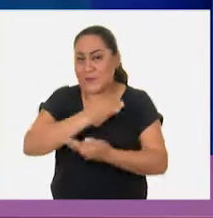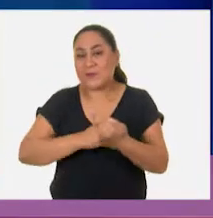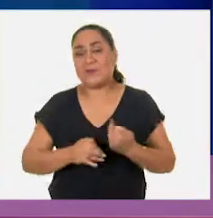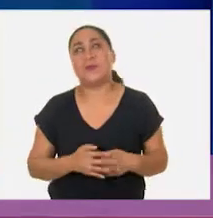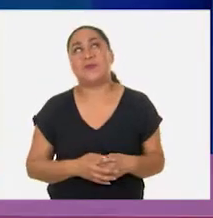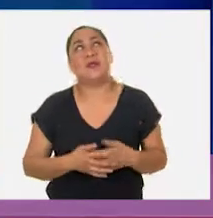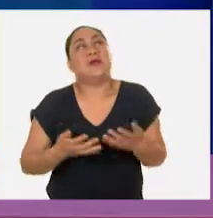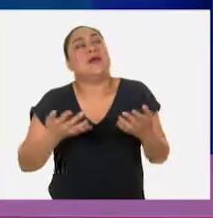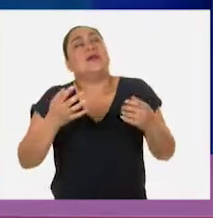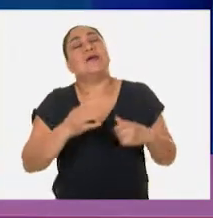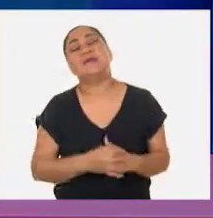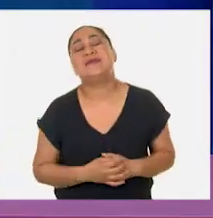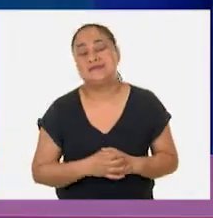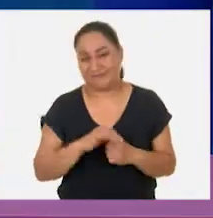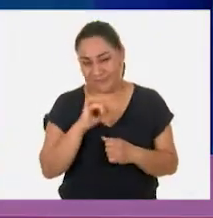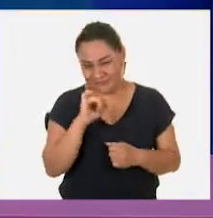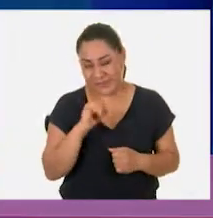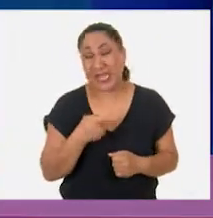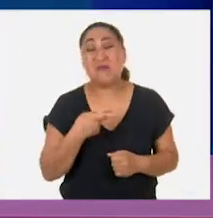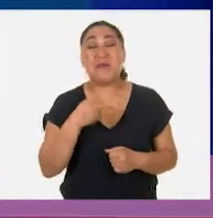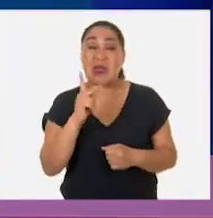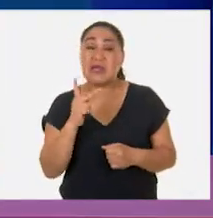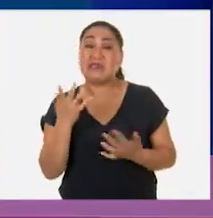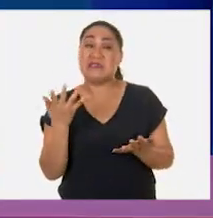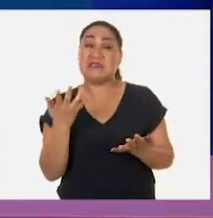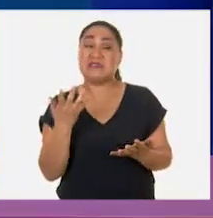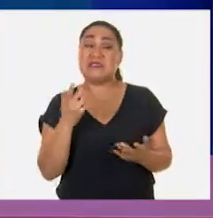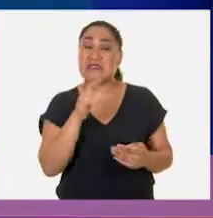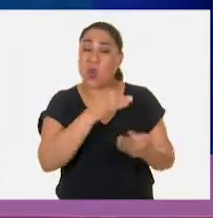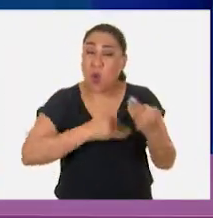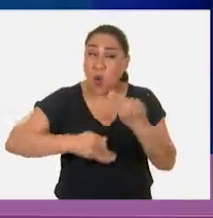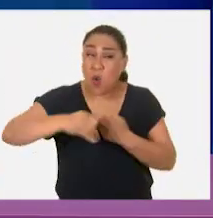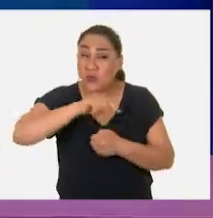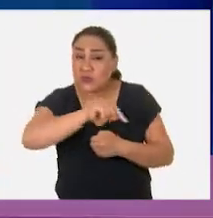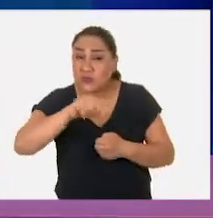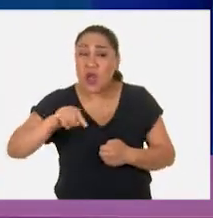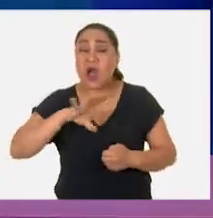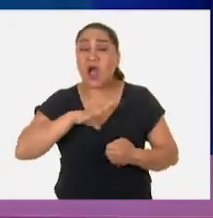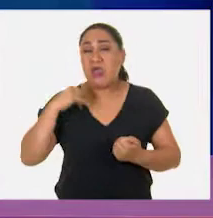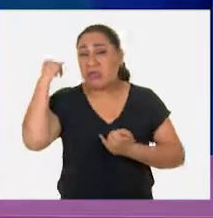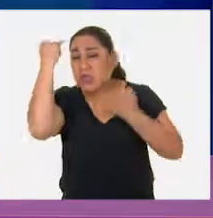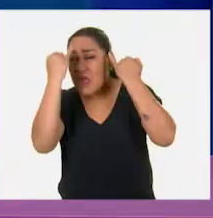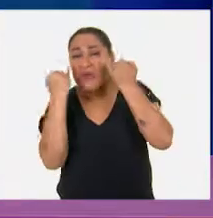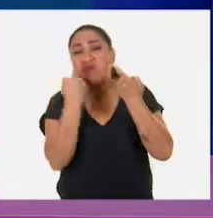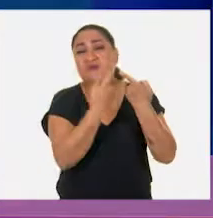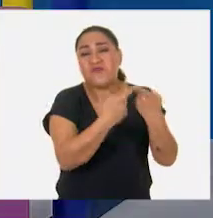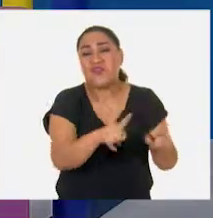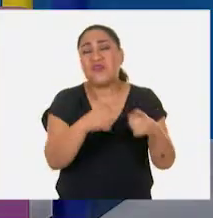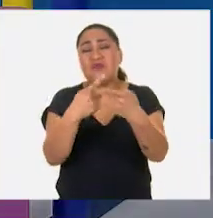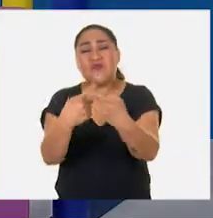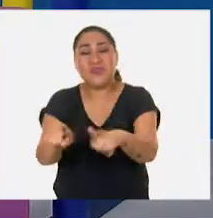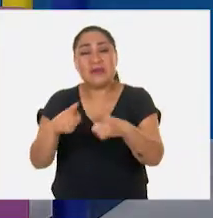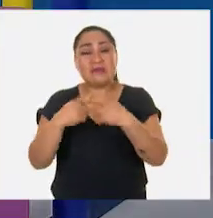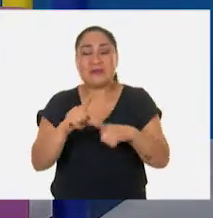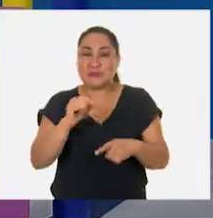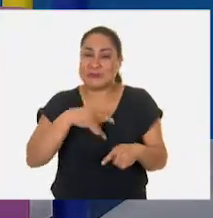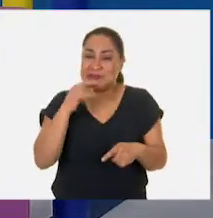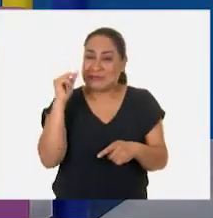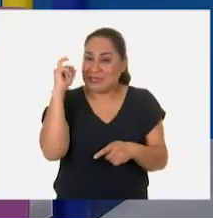Sí, pero todos y todas tenemos ideas tan diferentes y se nos está complicando llegar a acuerdos.